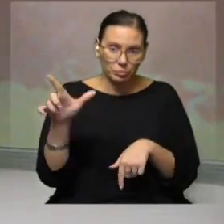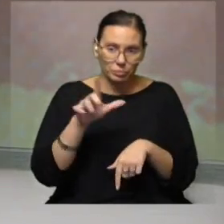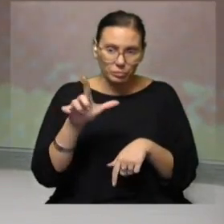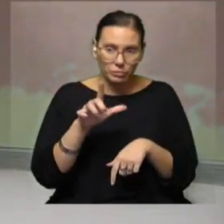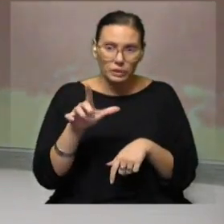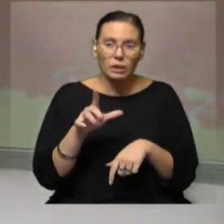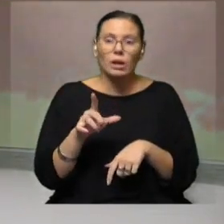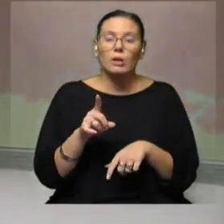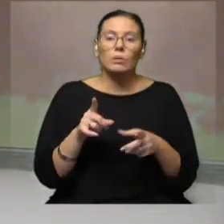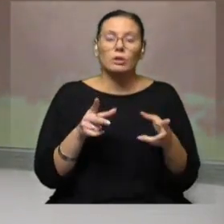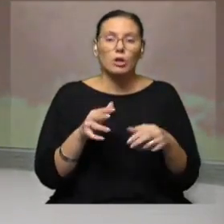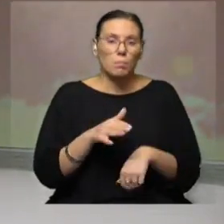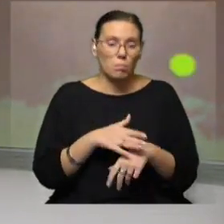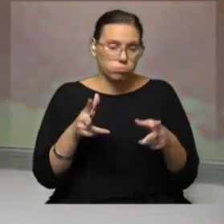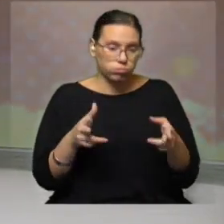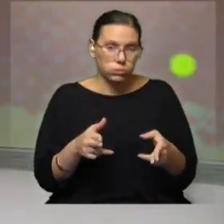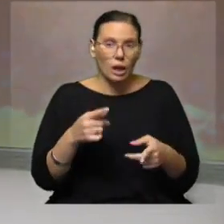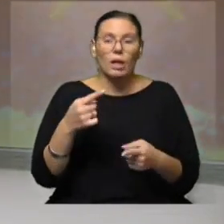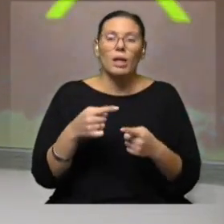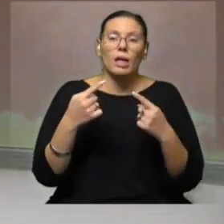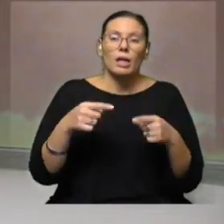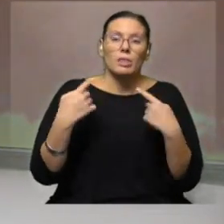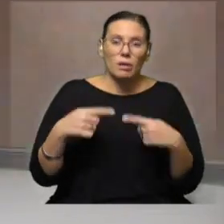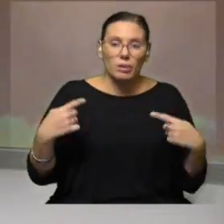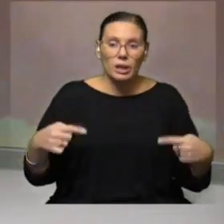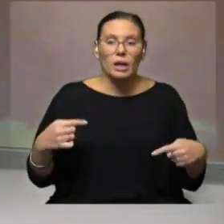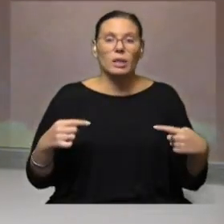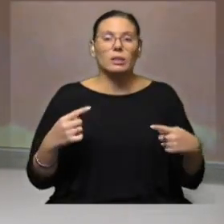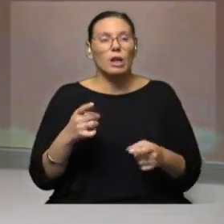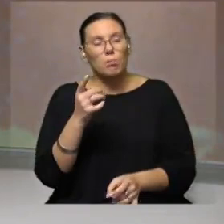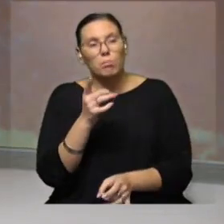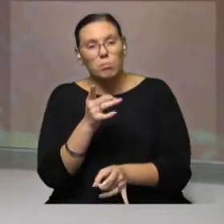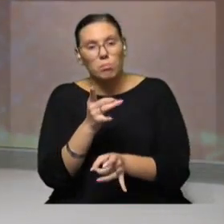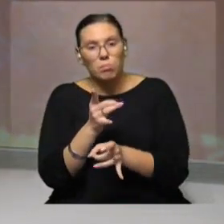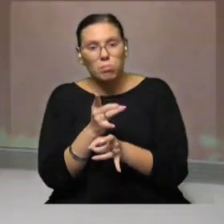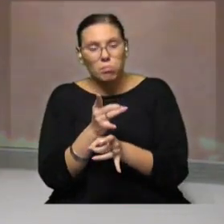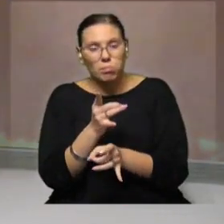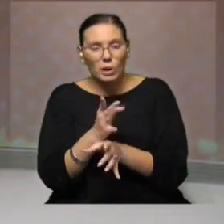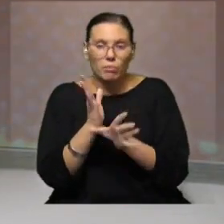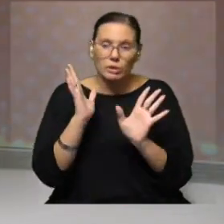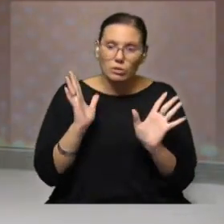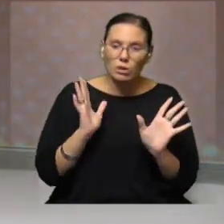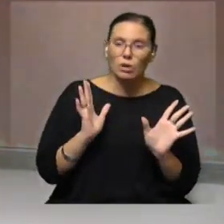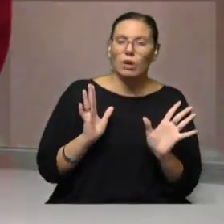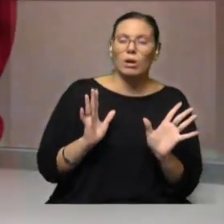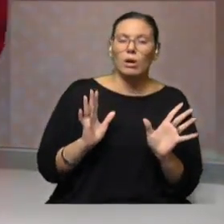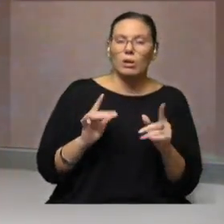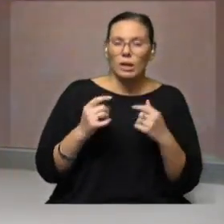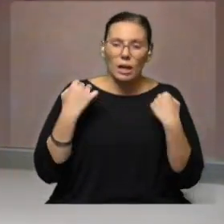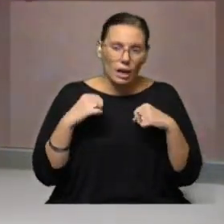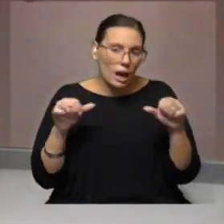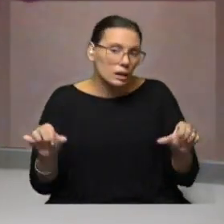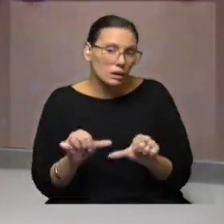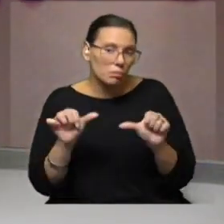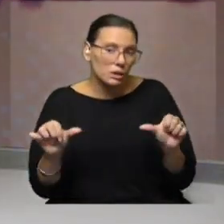está nuestro ciclo en el que distintas disciplinas y profesiones... Me encanta porque... o sea, es como